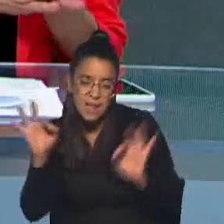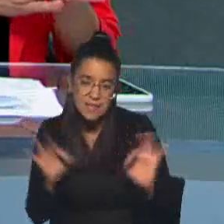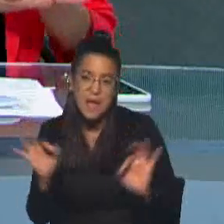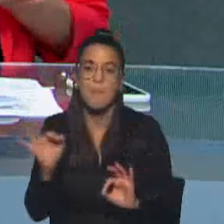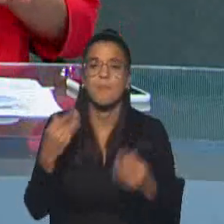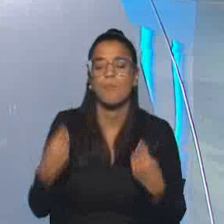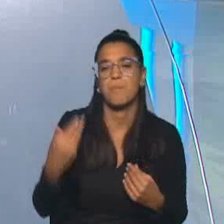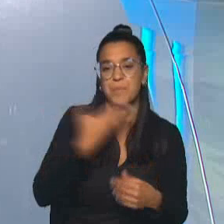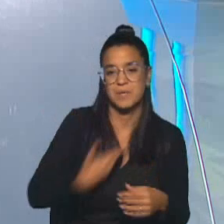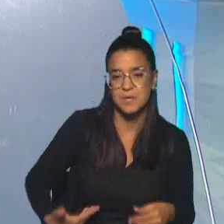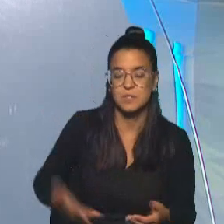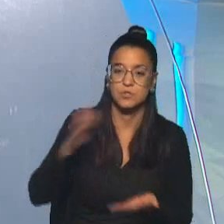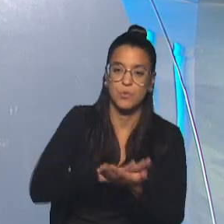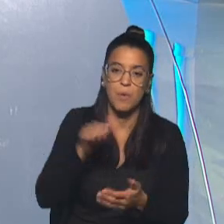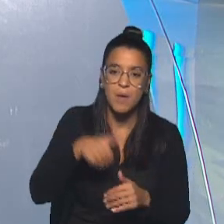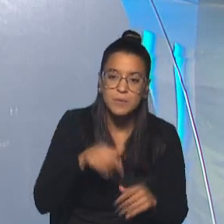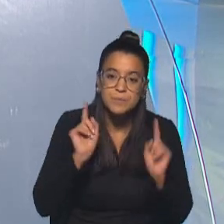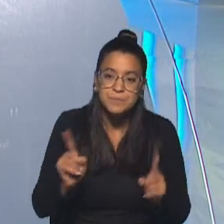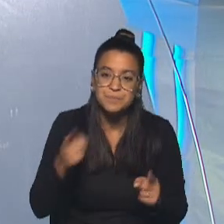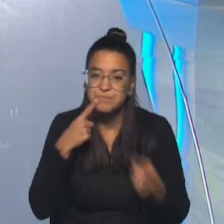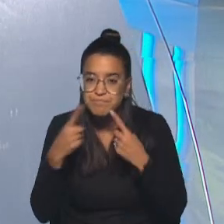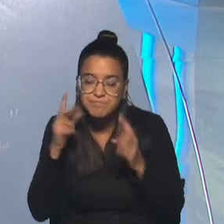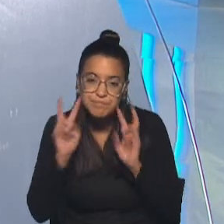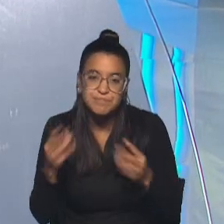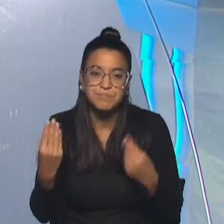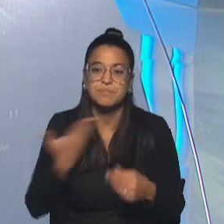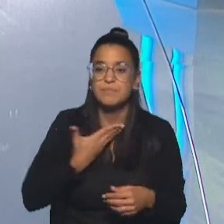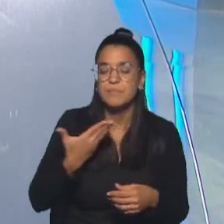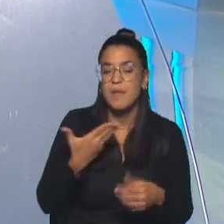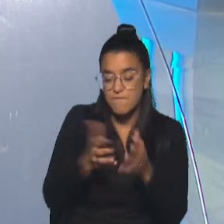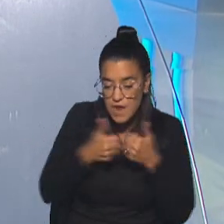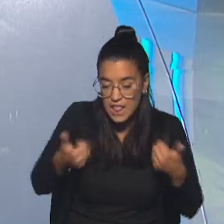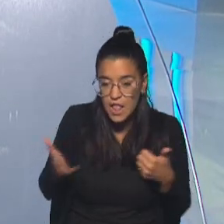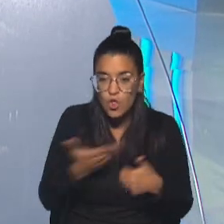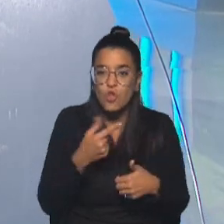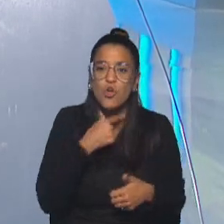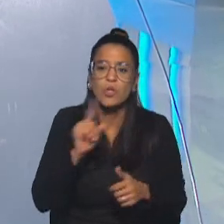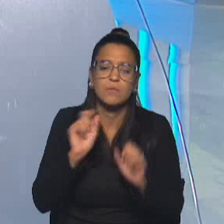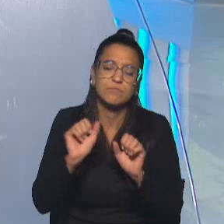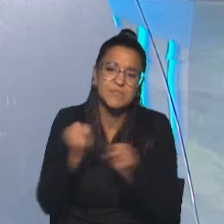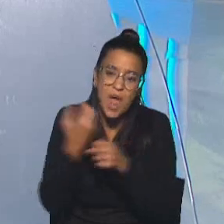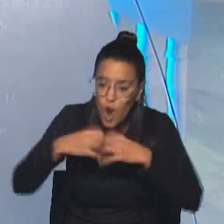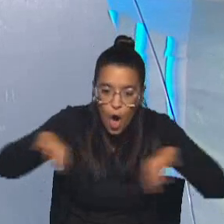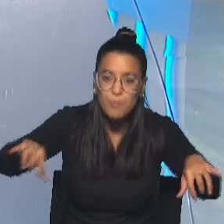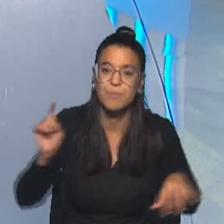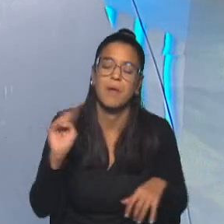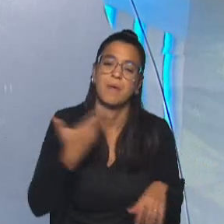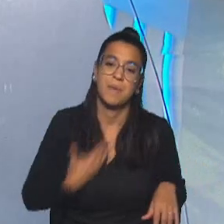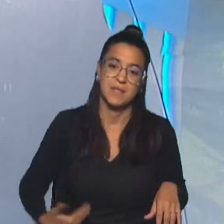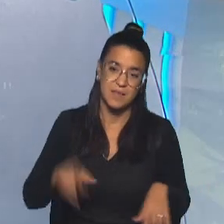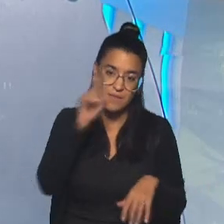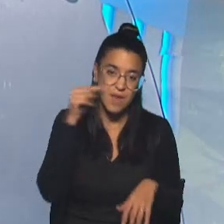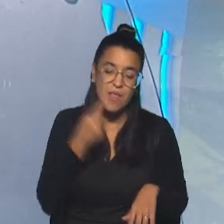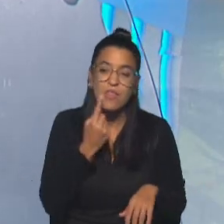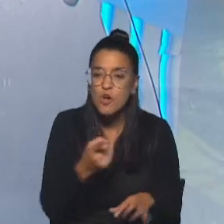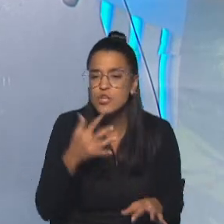el presidente respecto a lo que venimos escuchando? Que el Frente de Todos no se quiebra, que no quiere que se rompa. Exactamente, dijo el presidente Alberto Fernández que